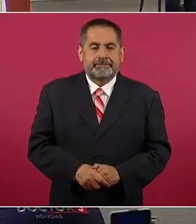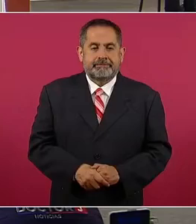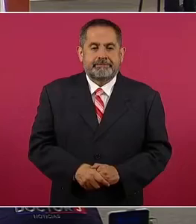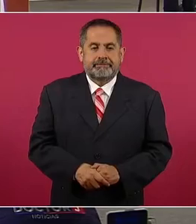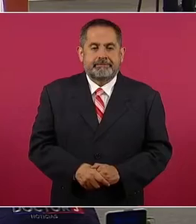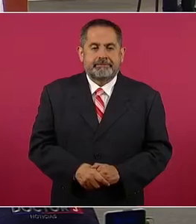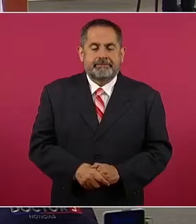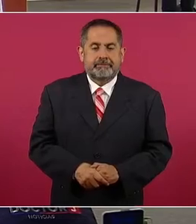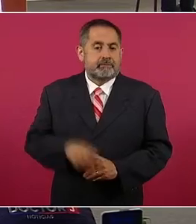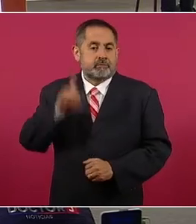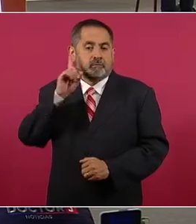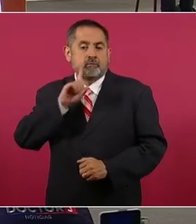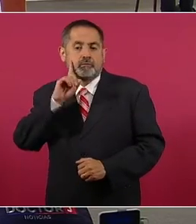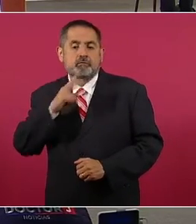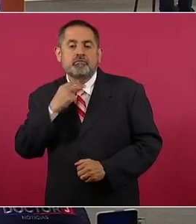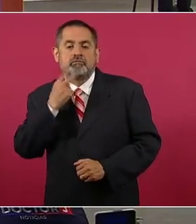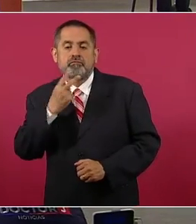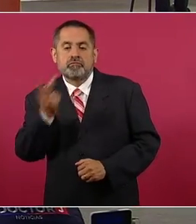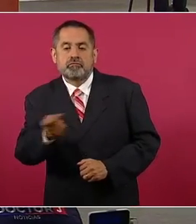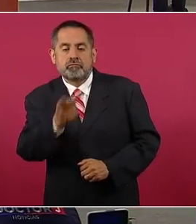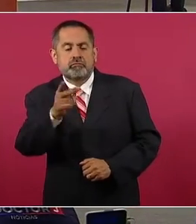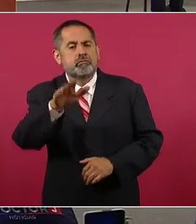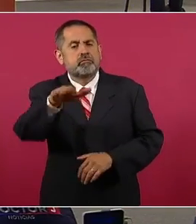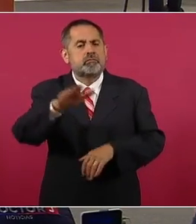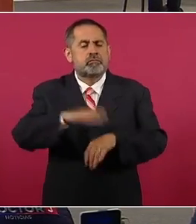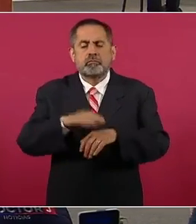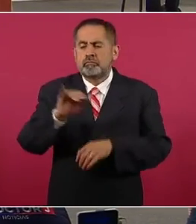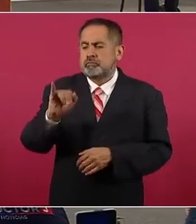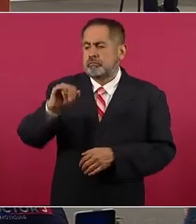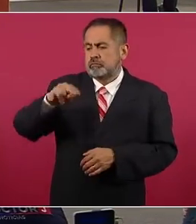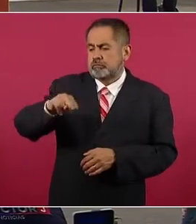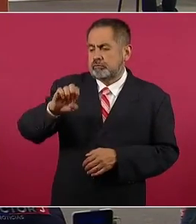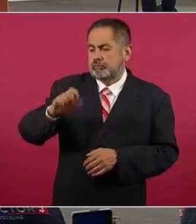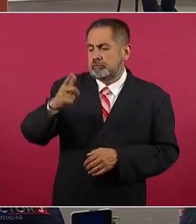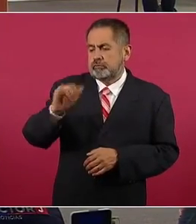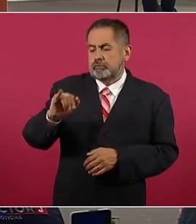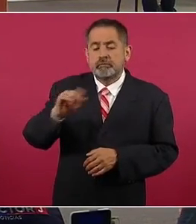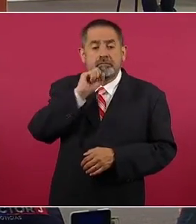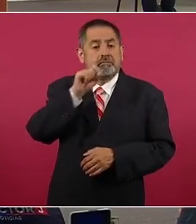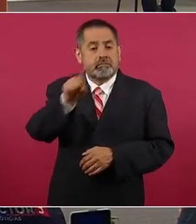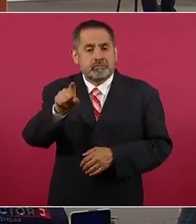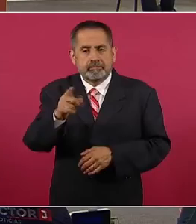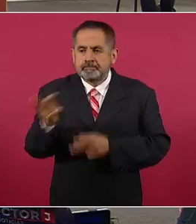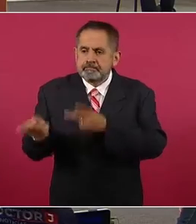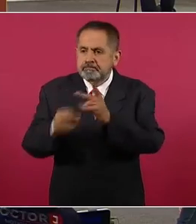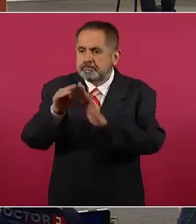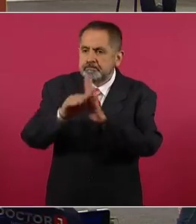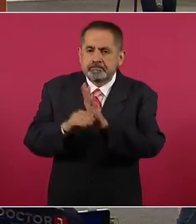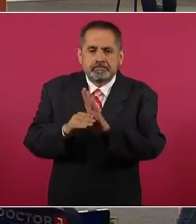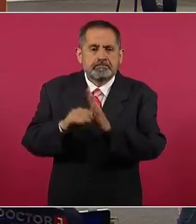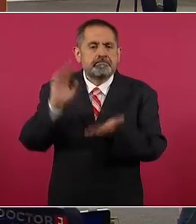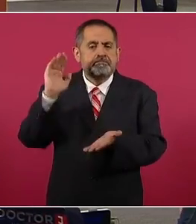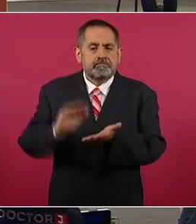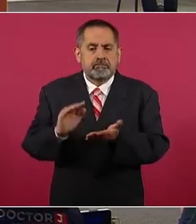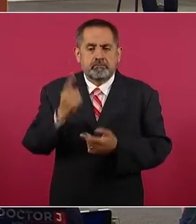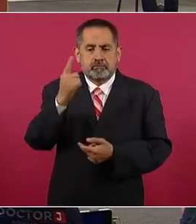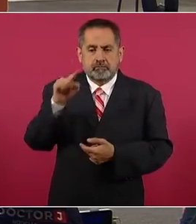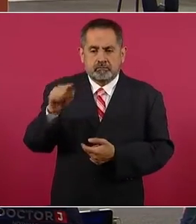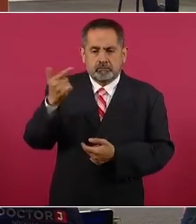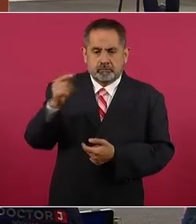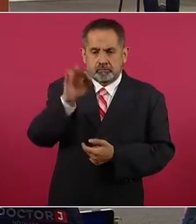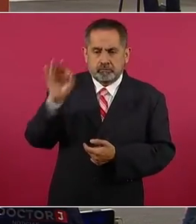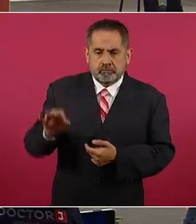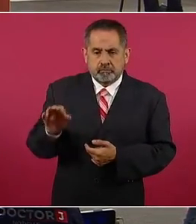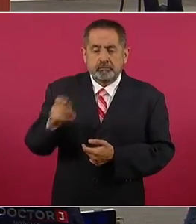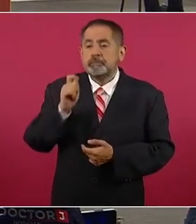Presidente, por ejemplo, el indicador del INEGI de la confianza del consumidor, que también cayó 1.7%, y dicen que son los niveles que se